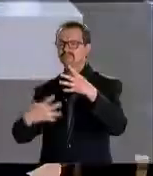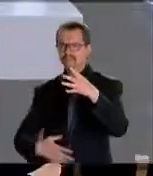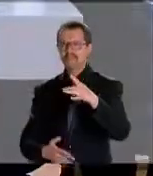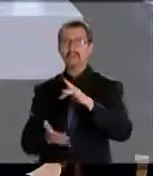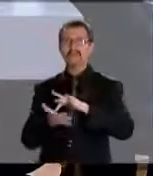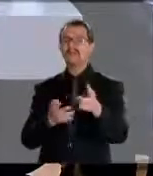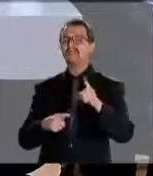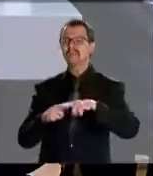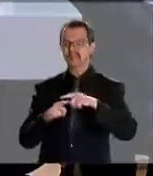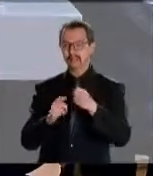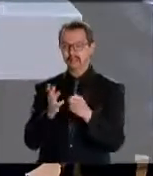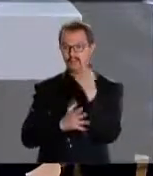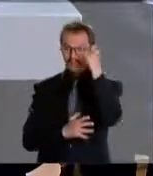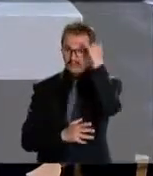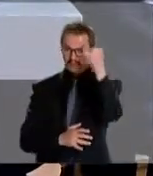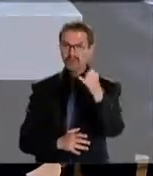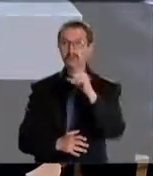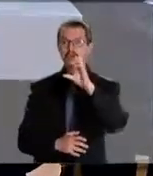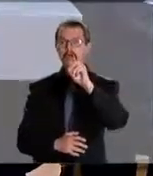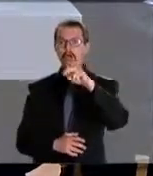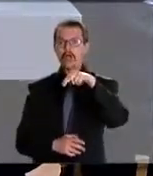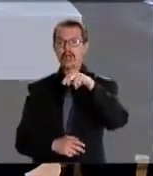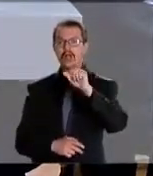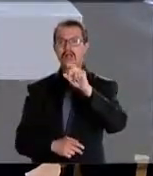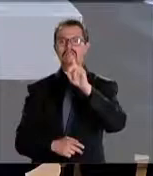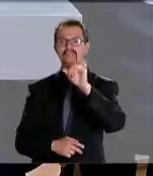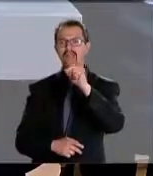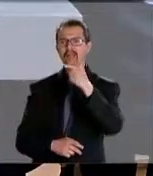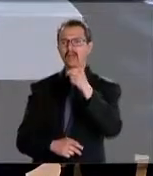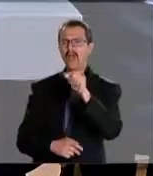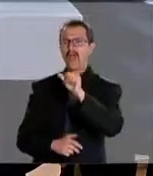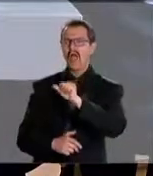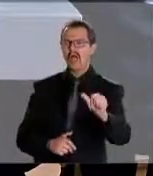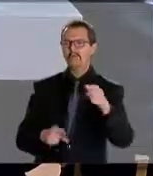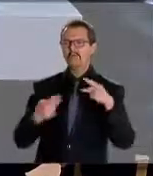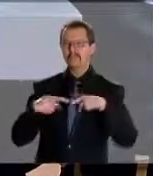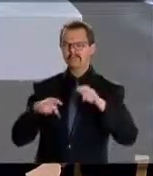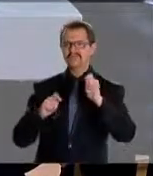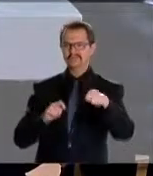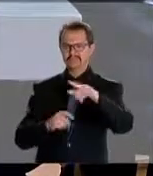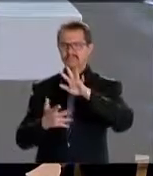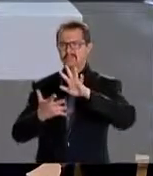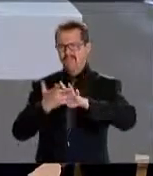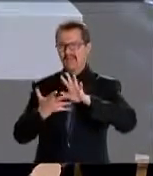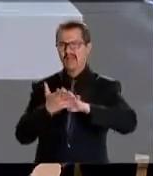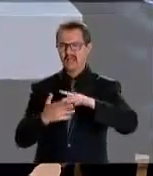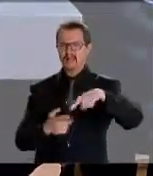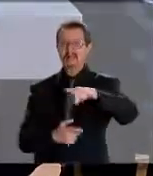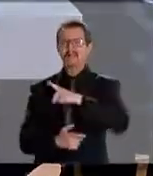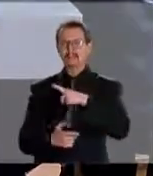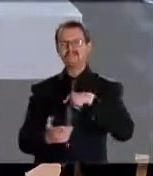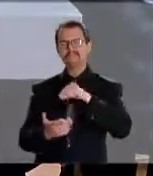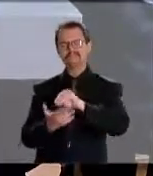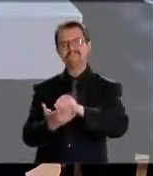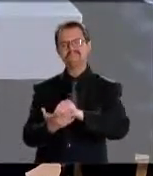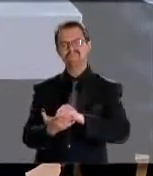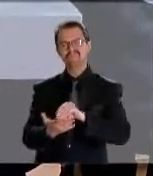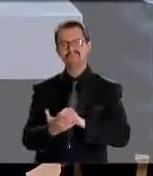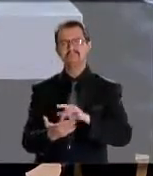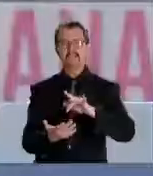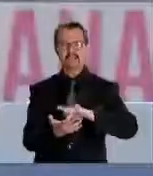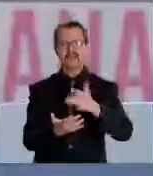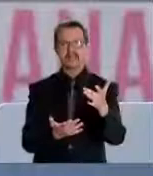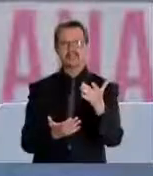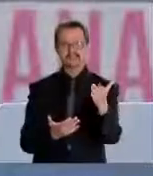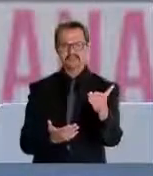menos un minuto del programa. Una de cada dos personas mayores de edad con televisión encendida sintonizaron el segundo debate